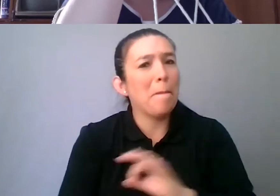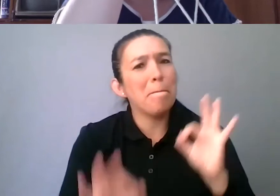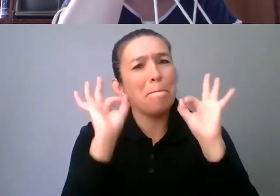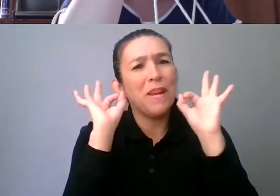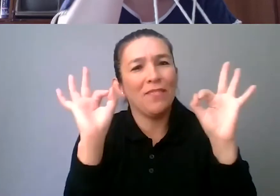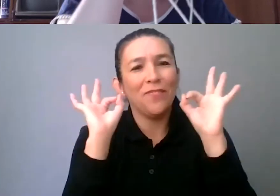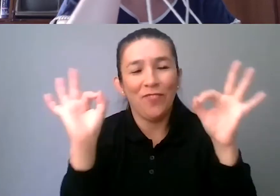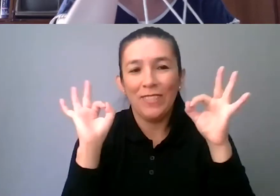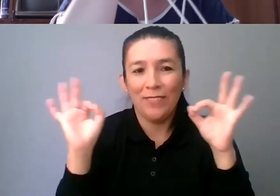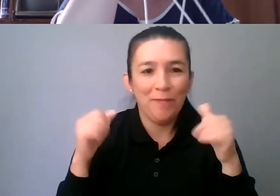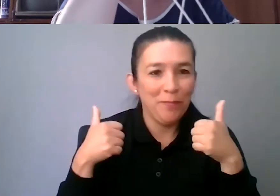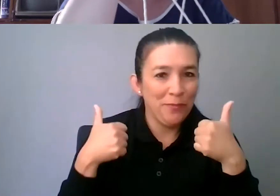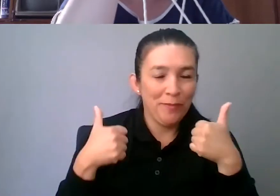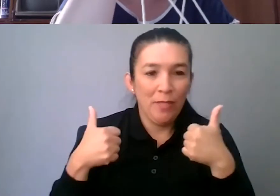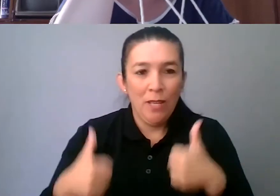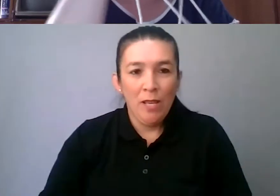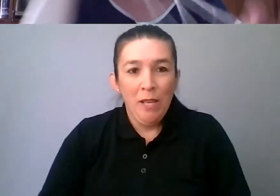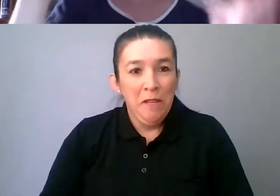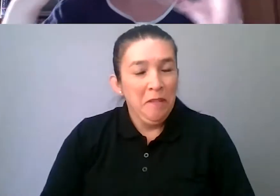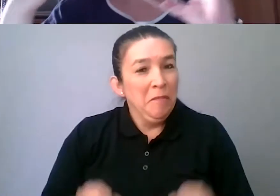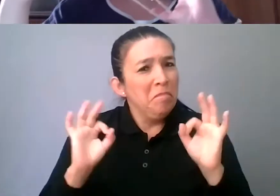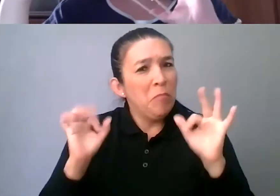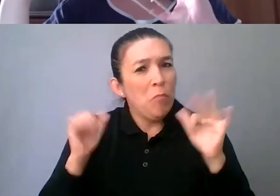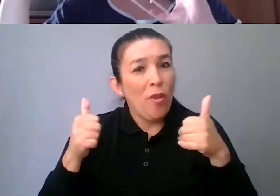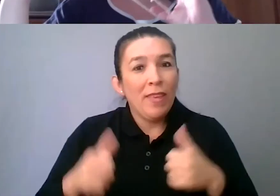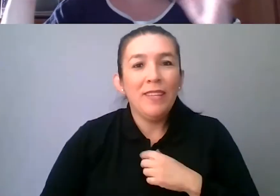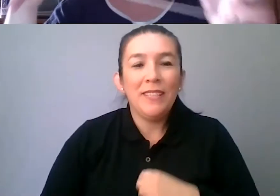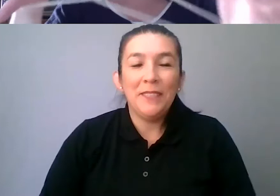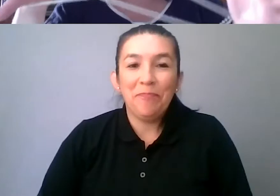Perfecto, bien. Bien, súper bien.